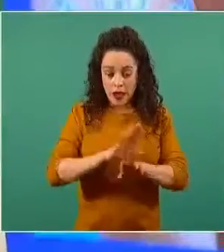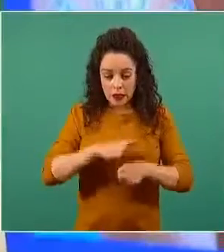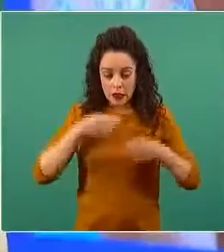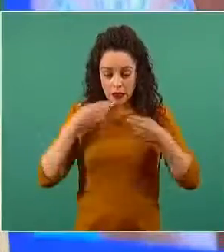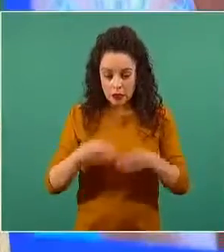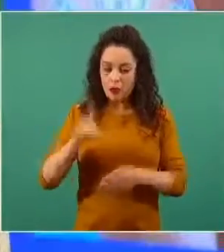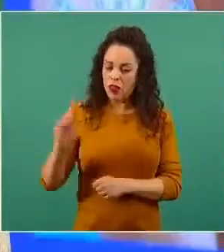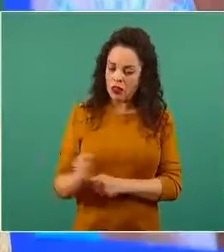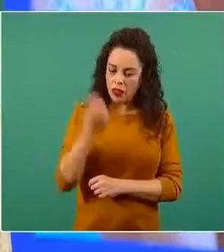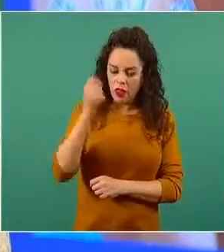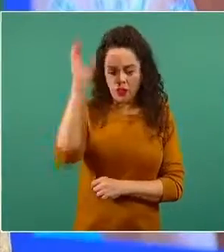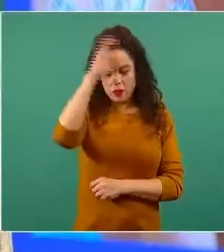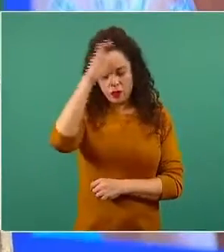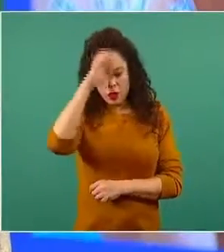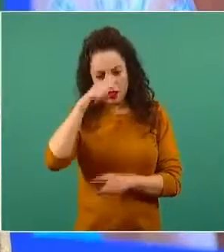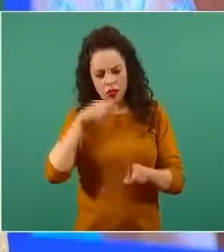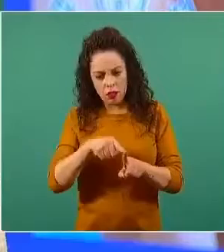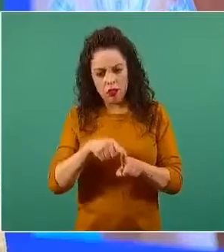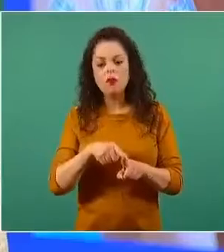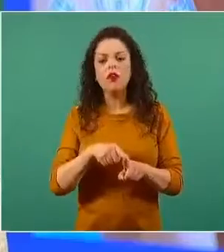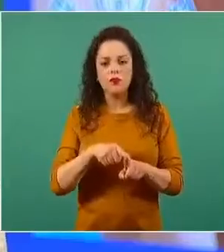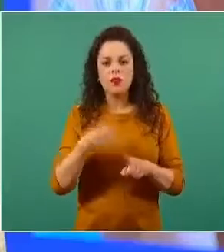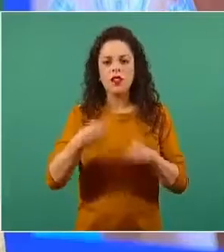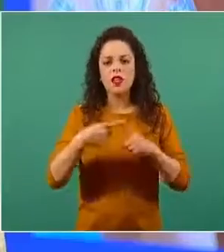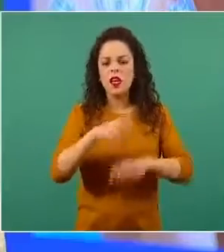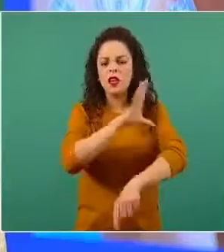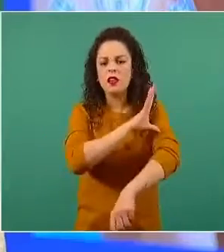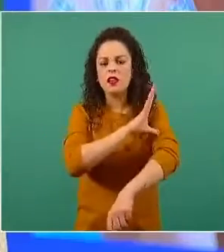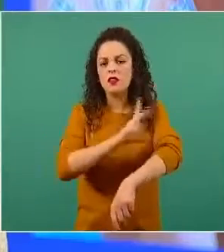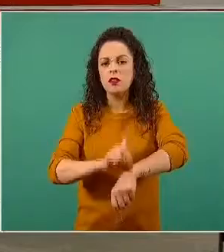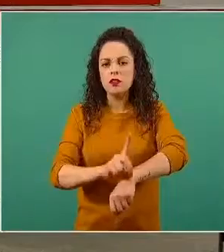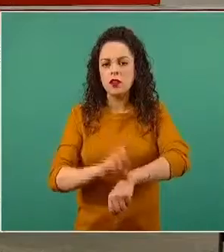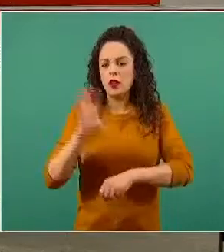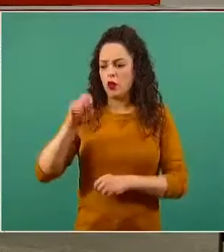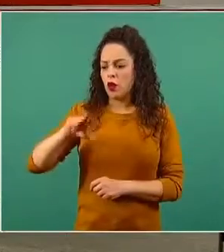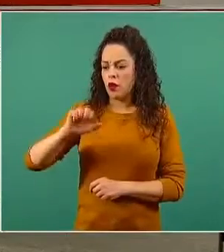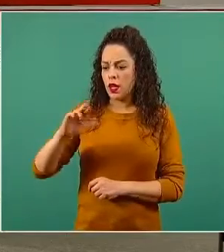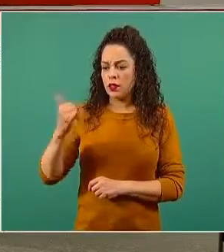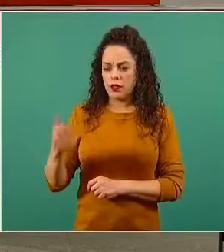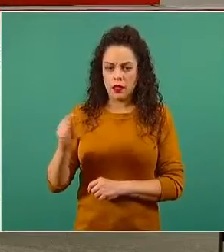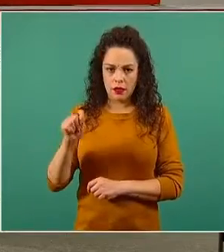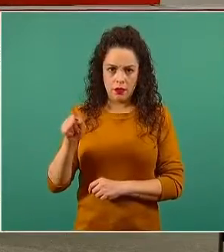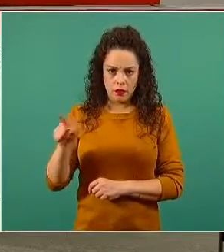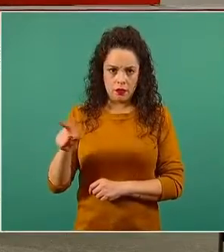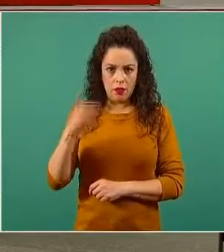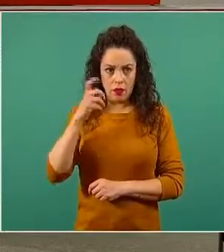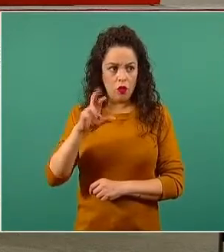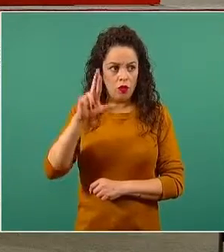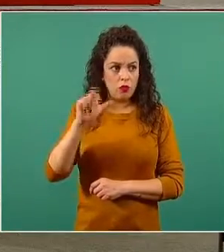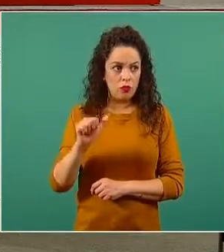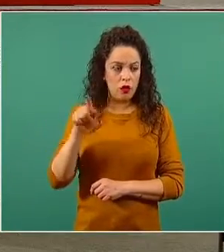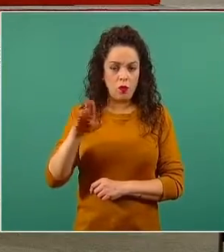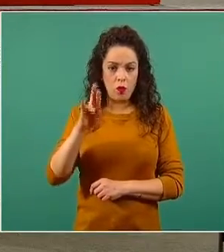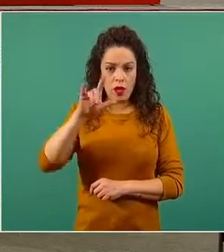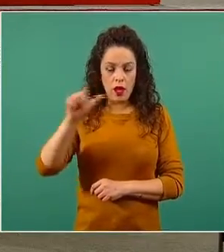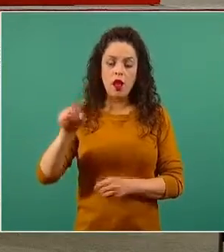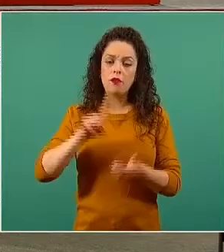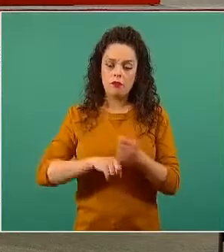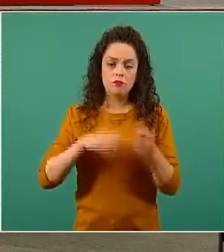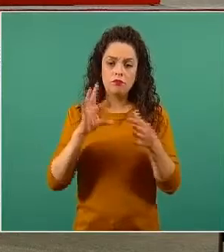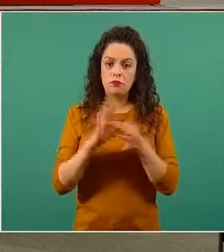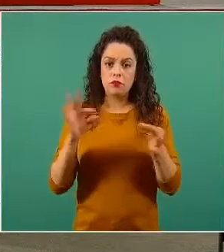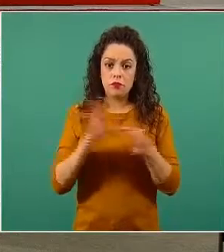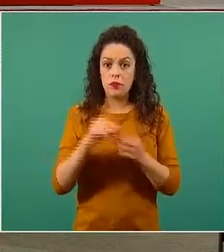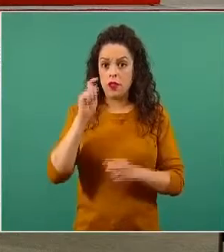científico, tecnológico, que coordina con ACIT. La doctora Álvarez Builla nos ayudó a constituir un comité científico de